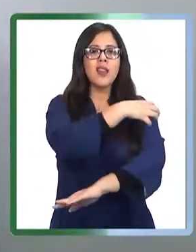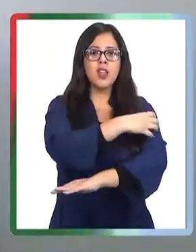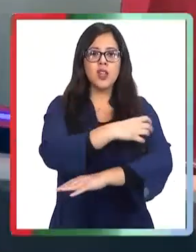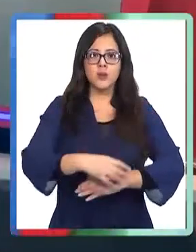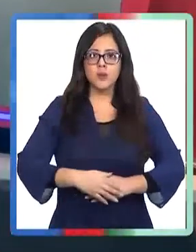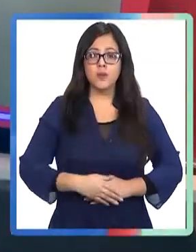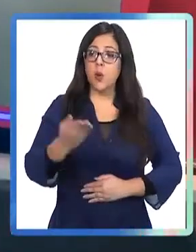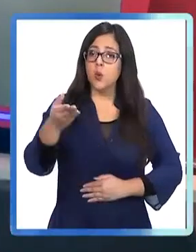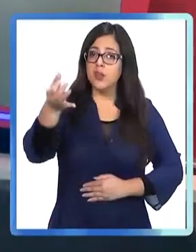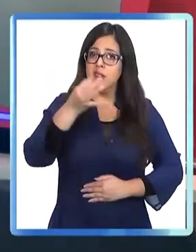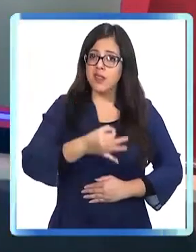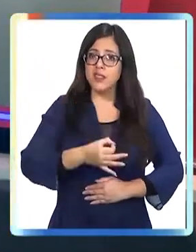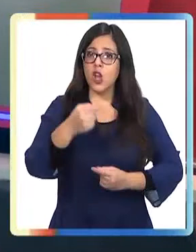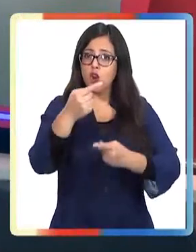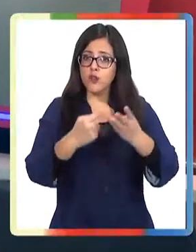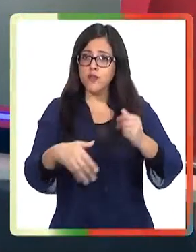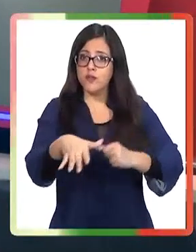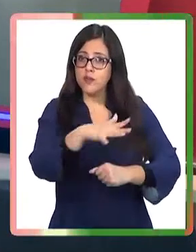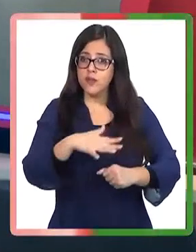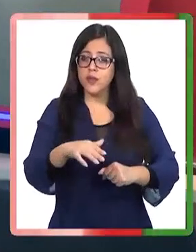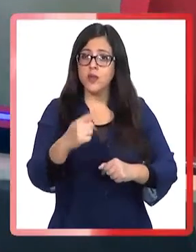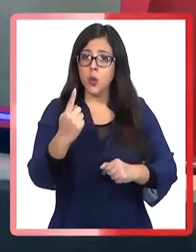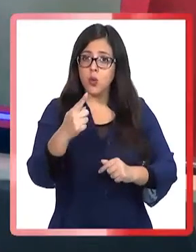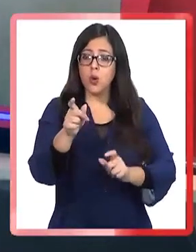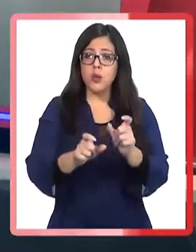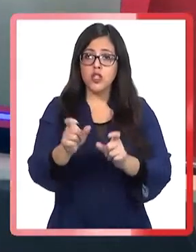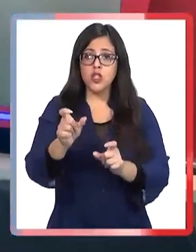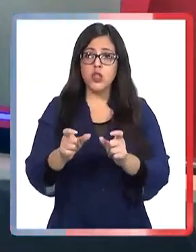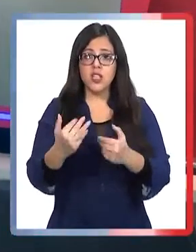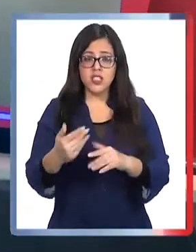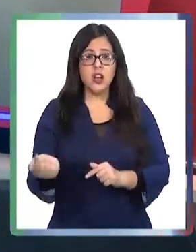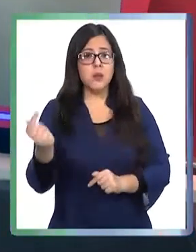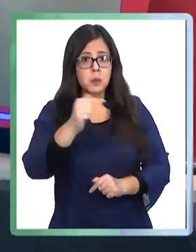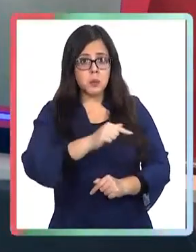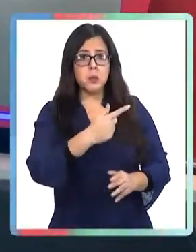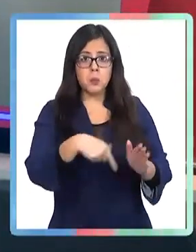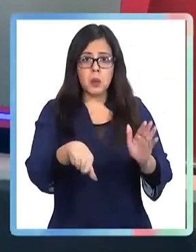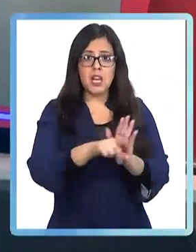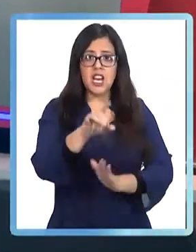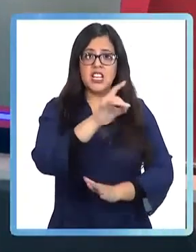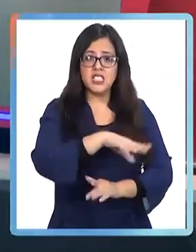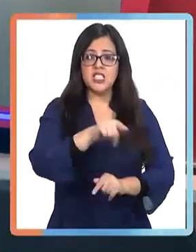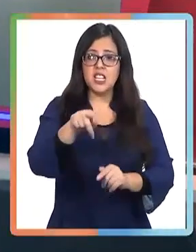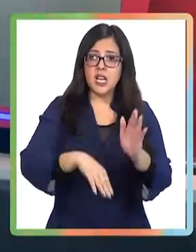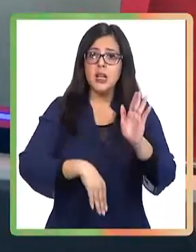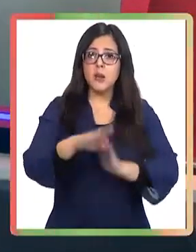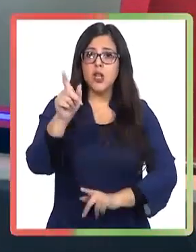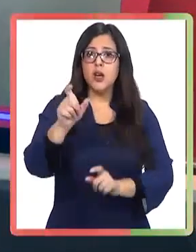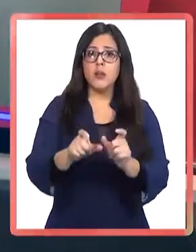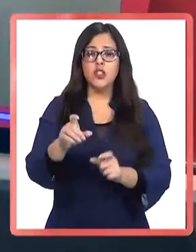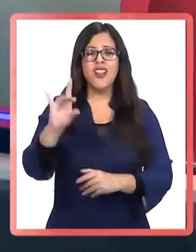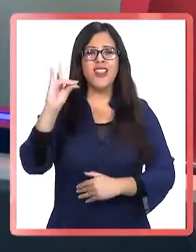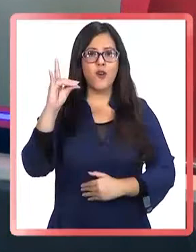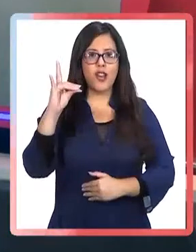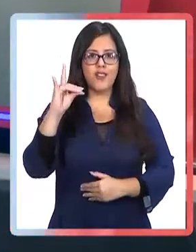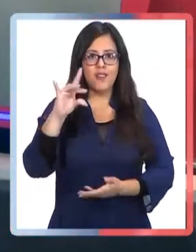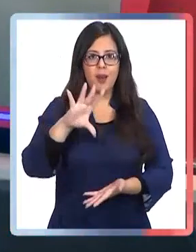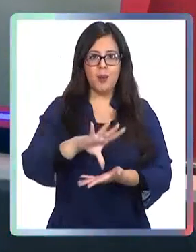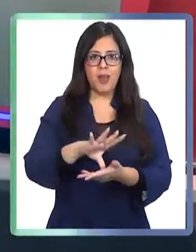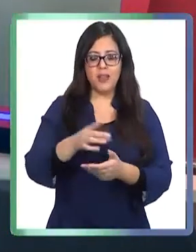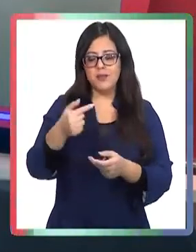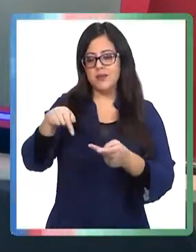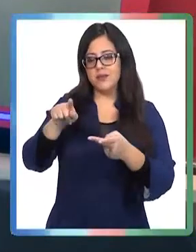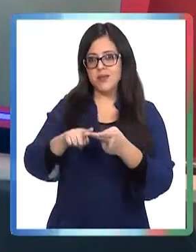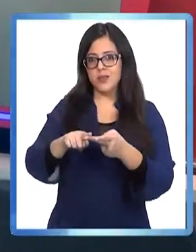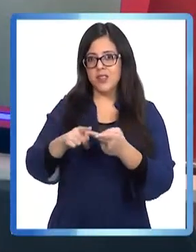región. Usted hablaba ahí de situaciones diversas, ¿verdad? Uno de los que entran por los pasos regulares, y usted dice la enorme mayoría son bolivianos, y por otro